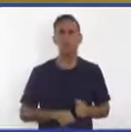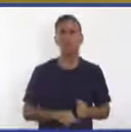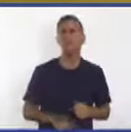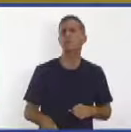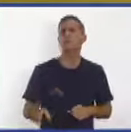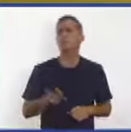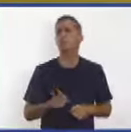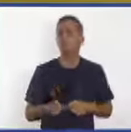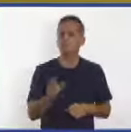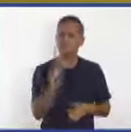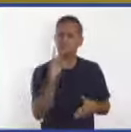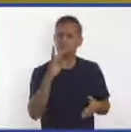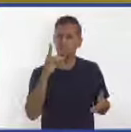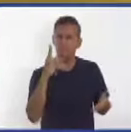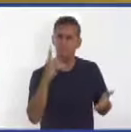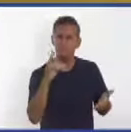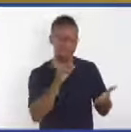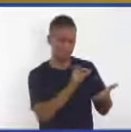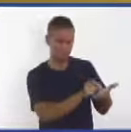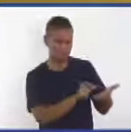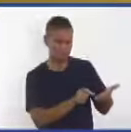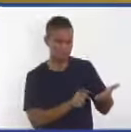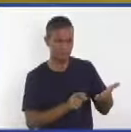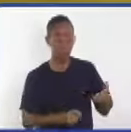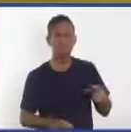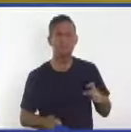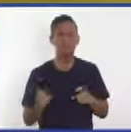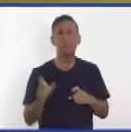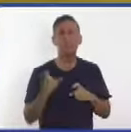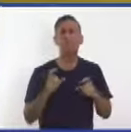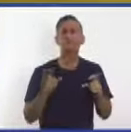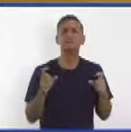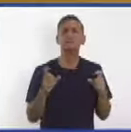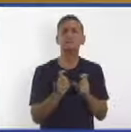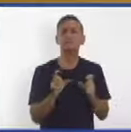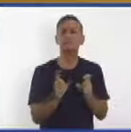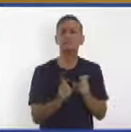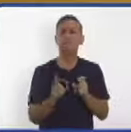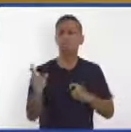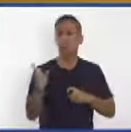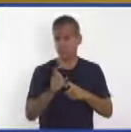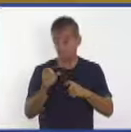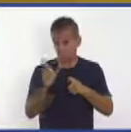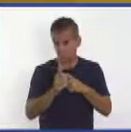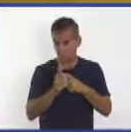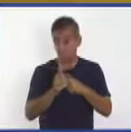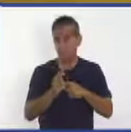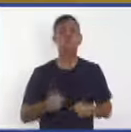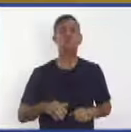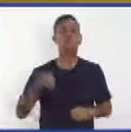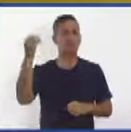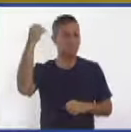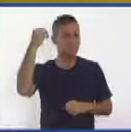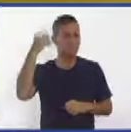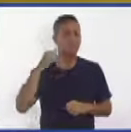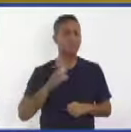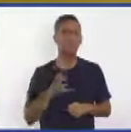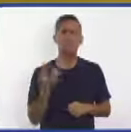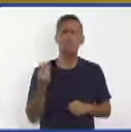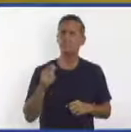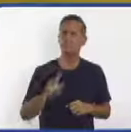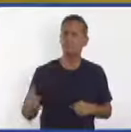ayuda en esa labor de comprender nosotros sabemos que muchos de ustedes en su telefonía